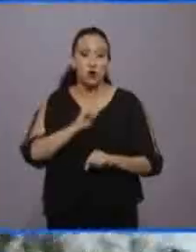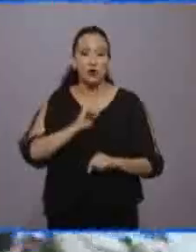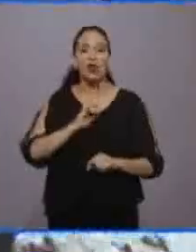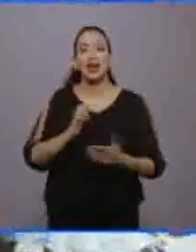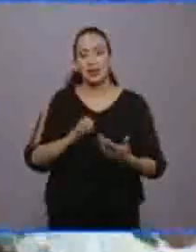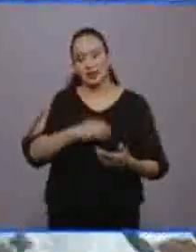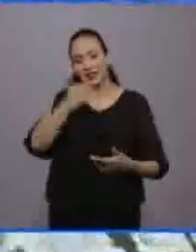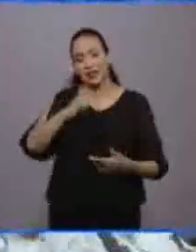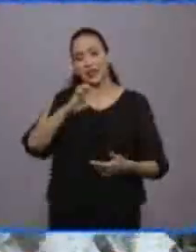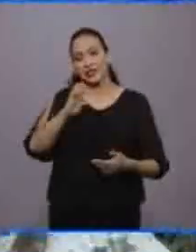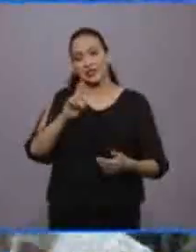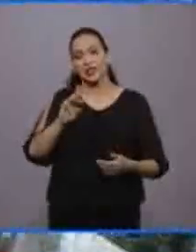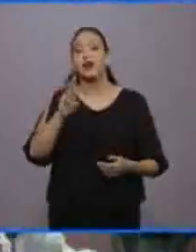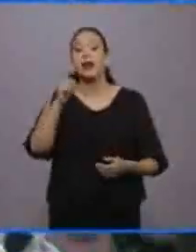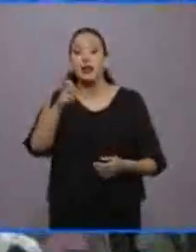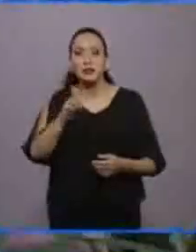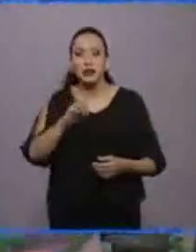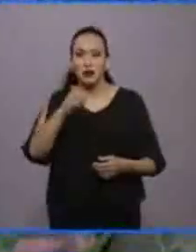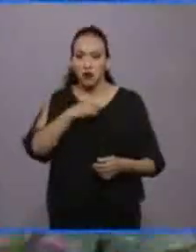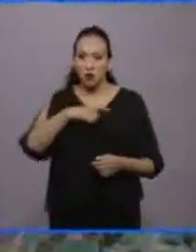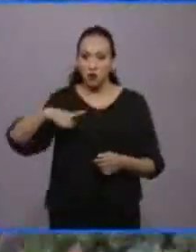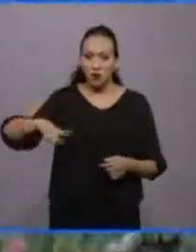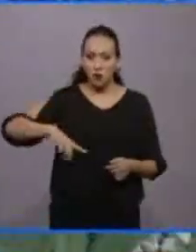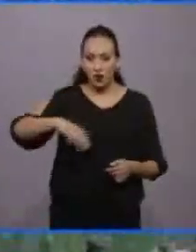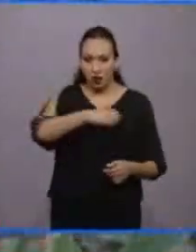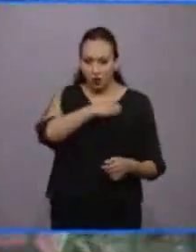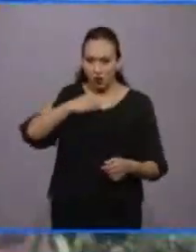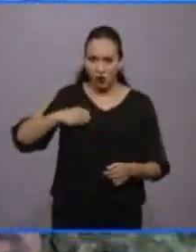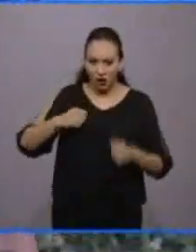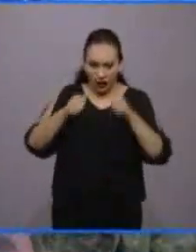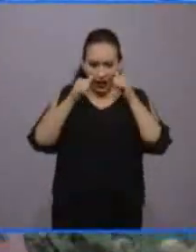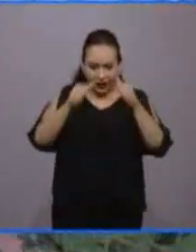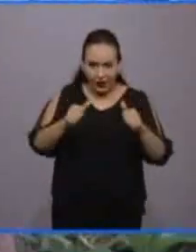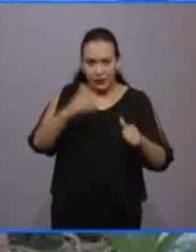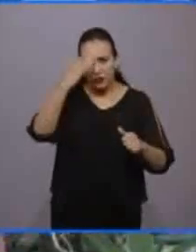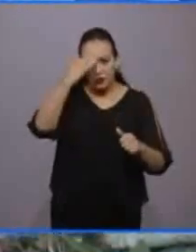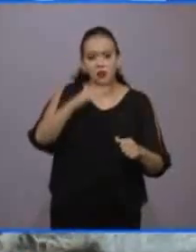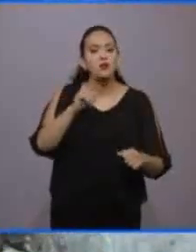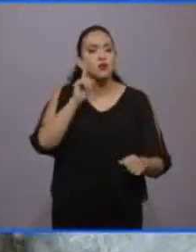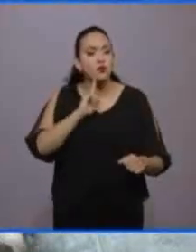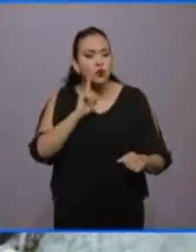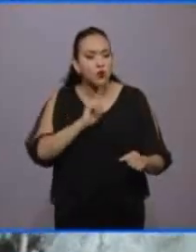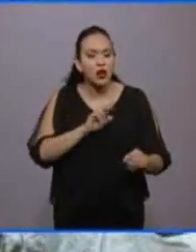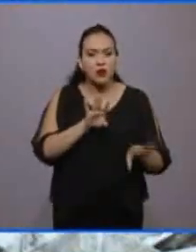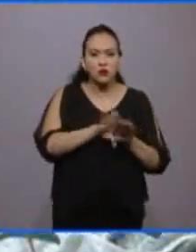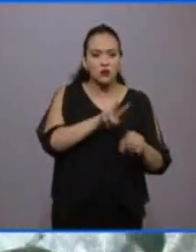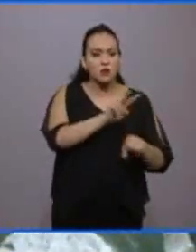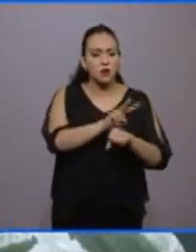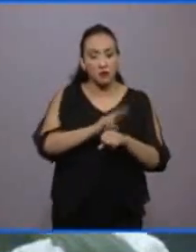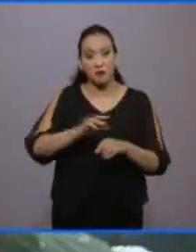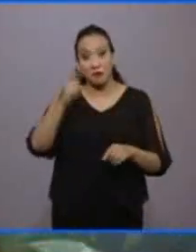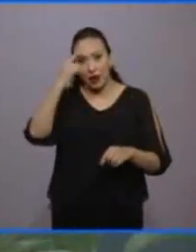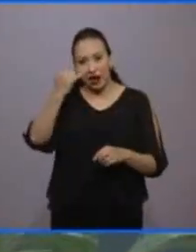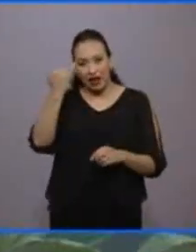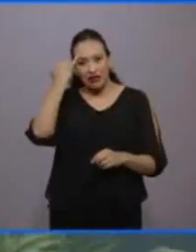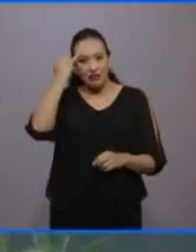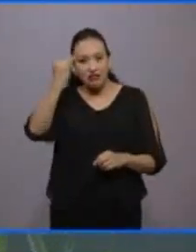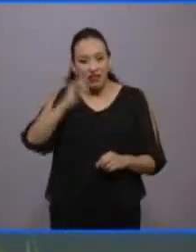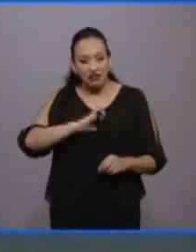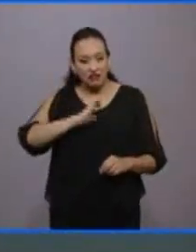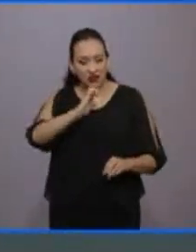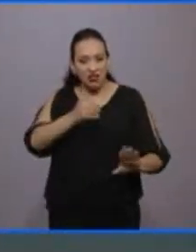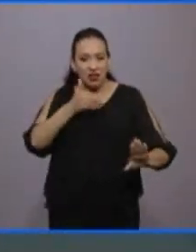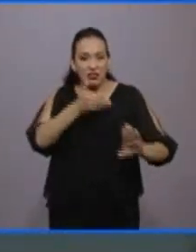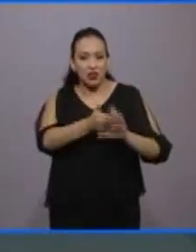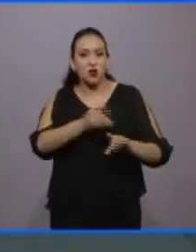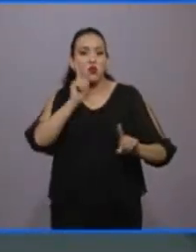es obligación de los estados modificar los patrones socioculturales para eliminar los prejuicios y las prácticas basadas en la